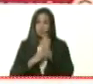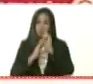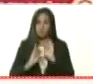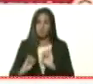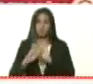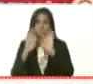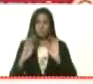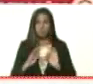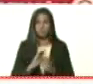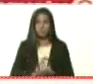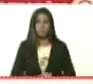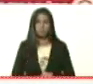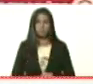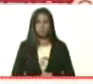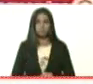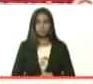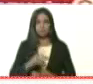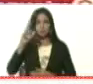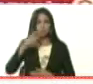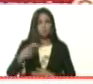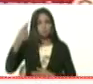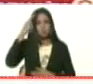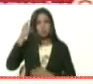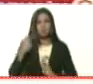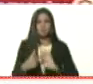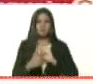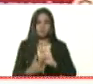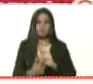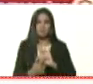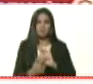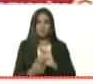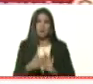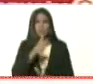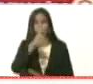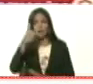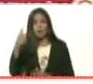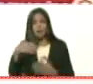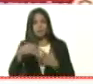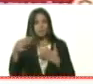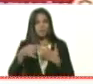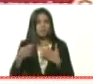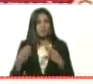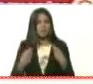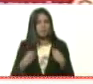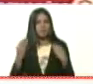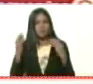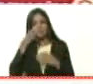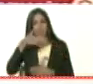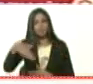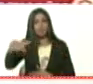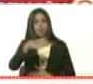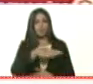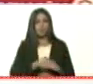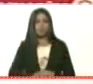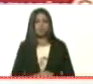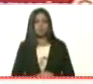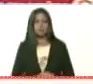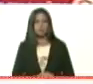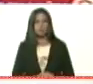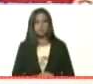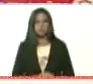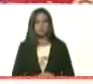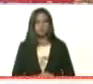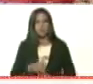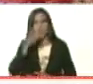eso. Todos los días enfrentamos cada detalle de la vida del pueblo para que al pueblo